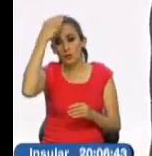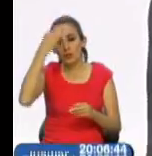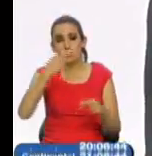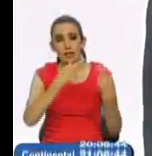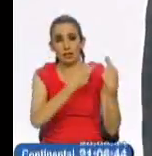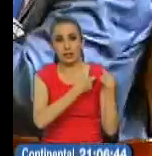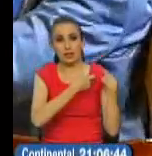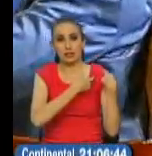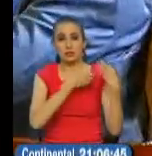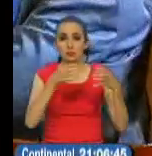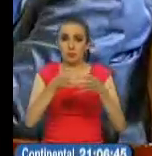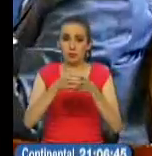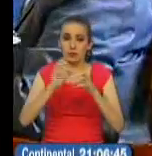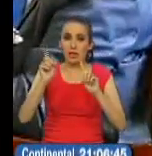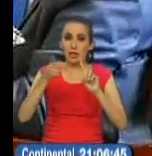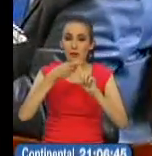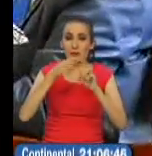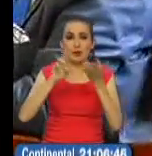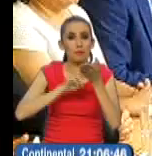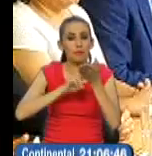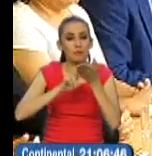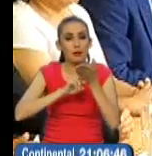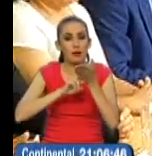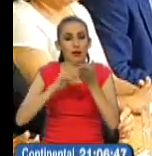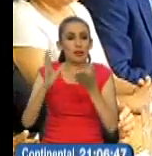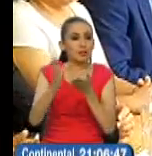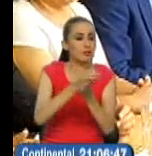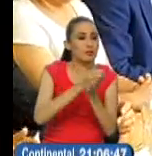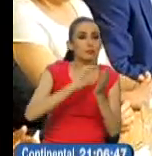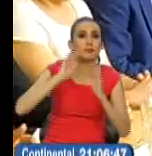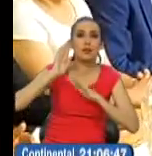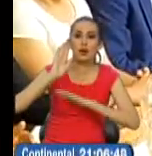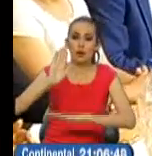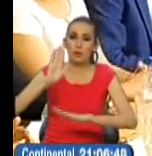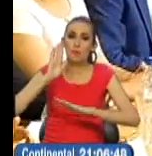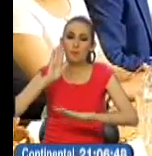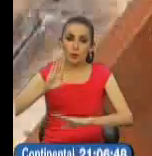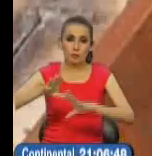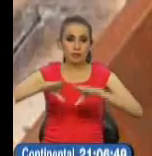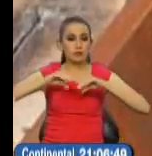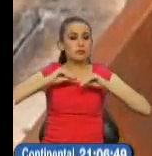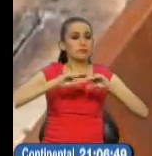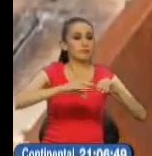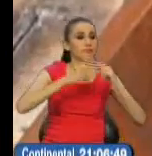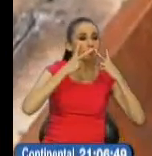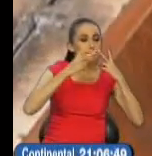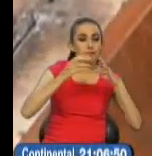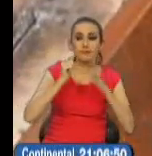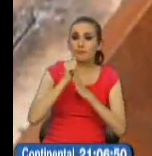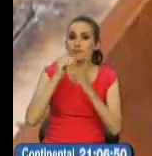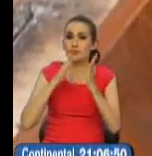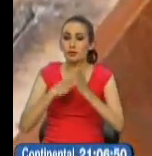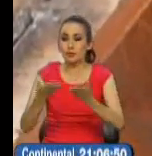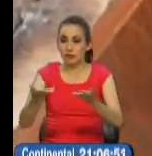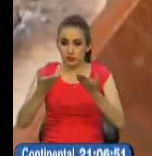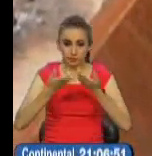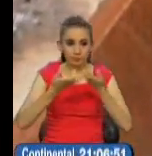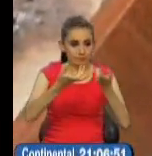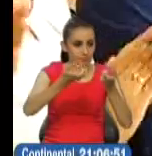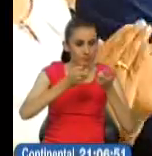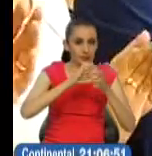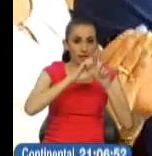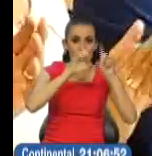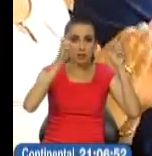este consejo, en la primera reunión mantenida recalcó el compromiso de acoger las propuestas de los actores productivos y empresariales del